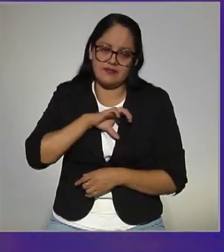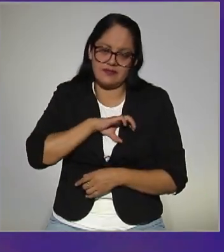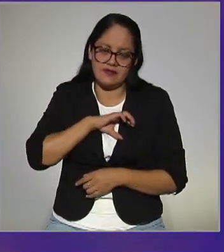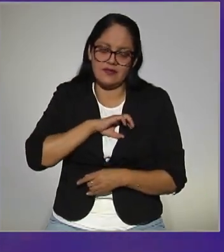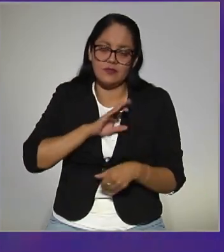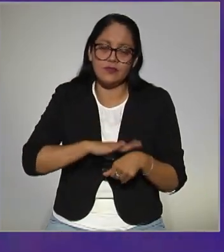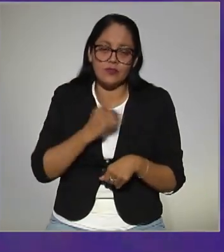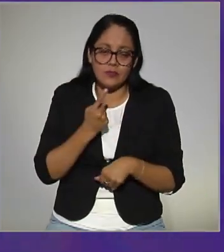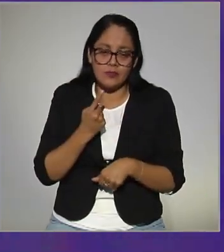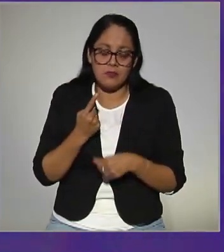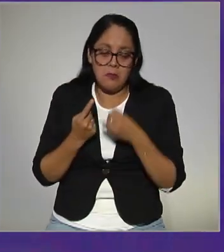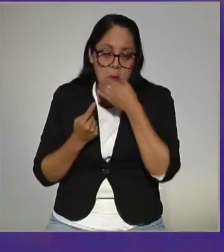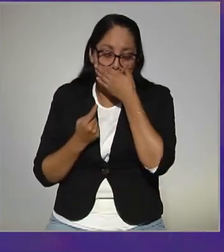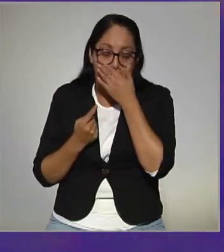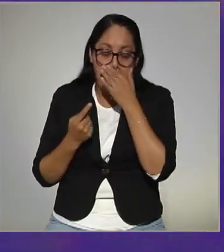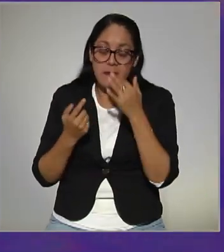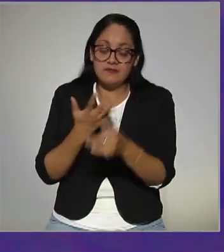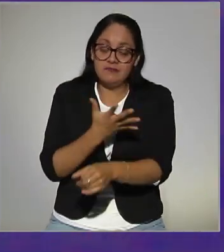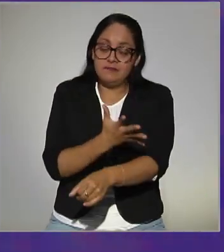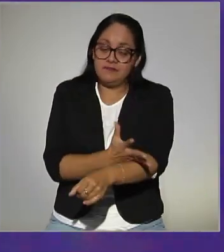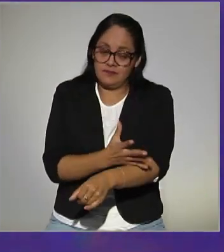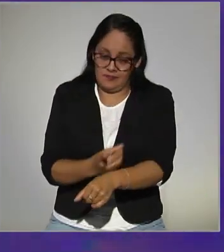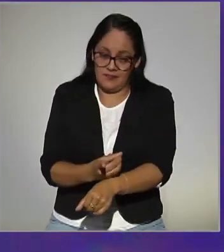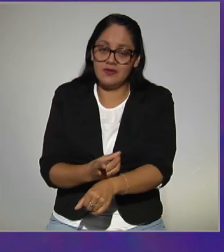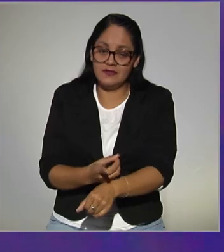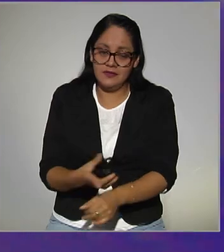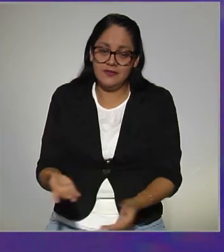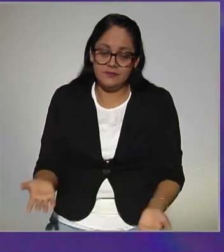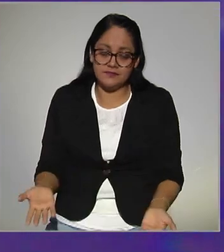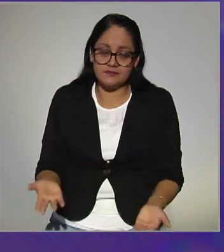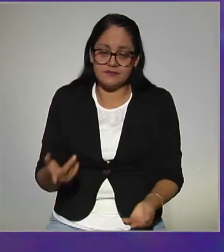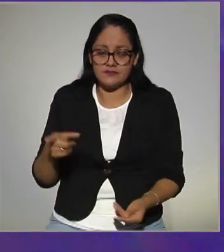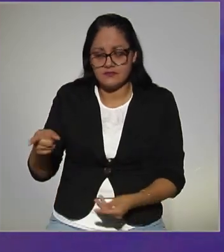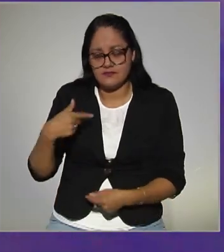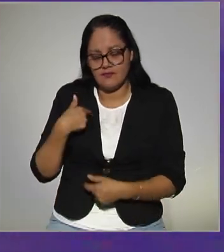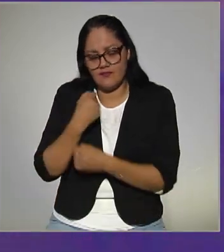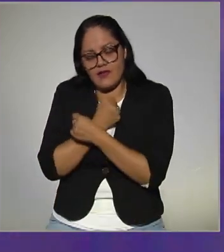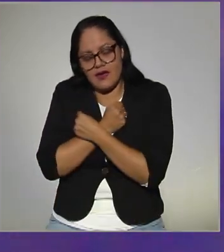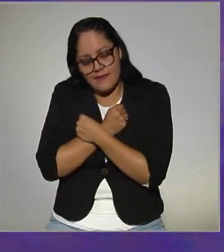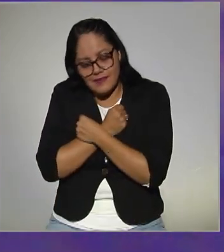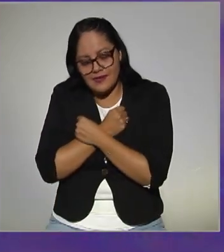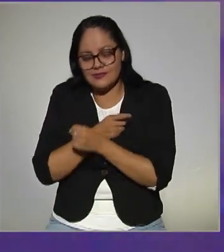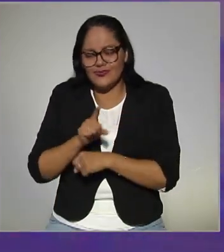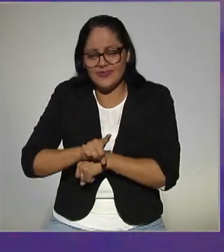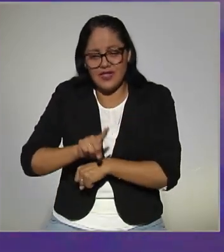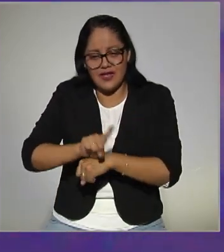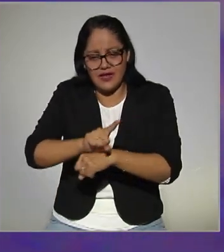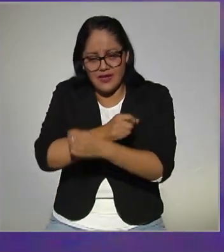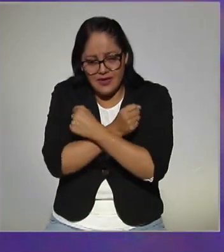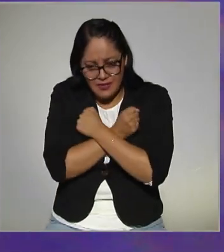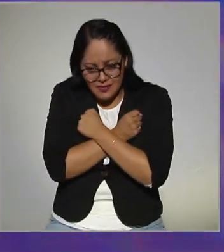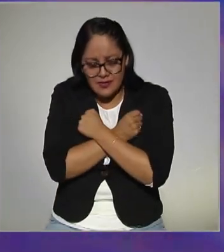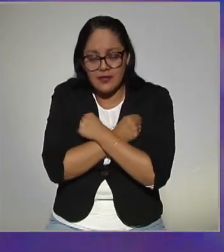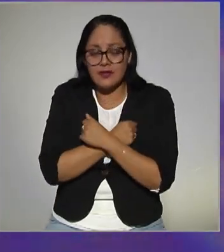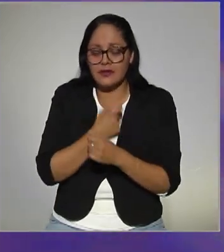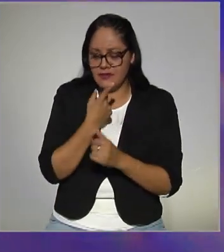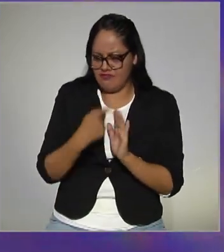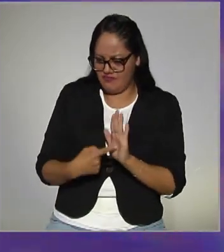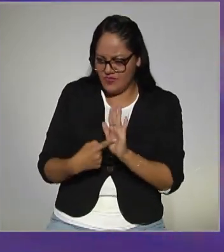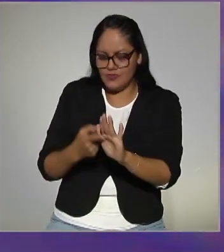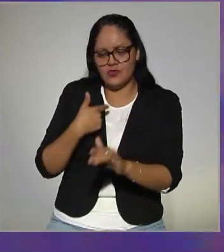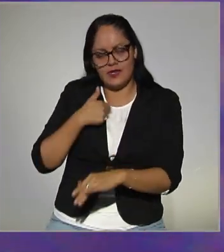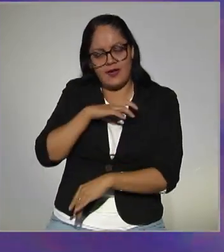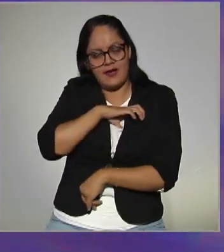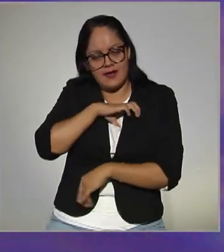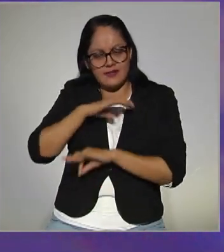porque sinceramente la abrazo todos los días, le demuestro mi